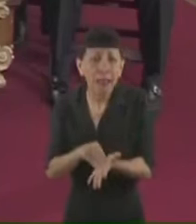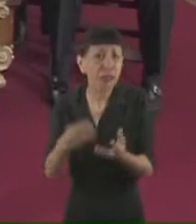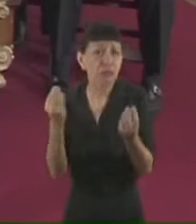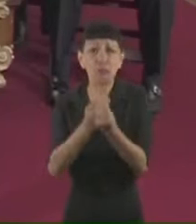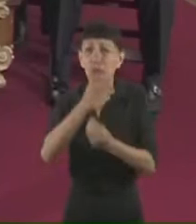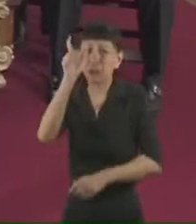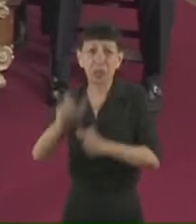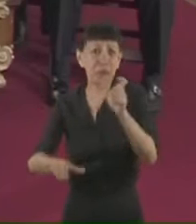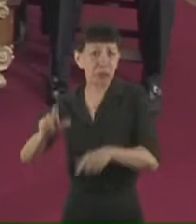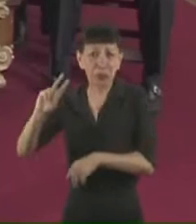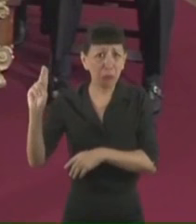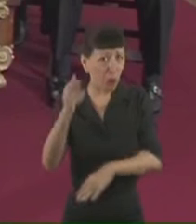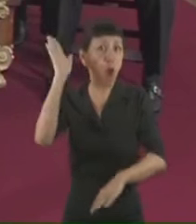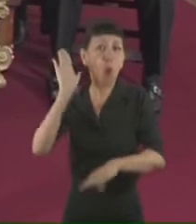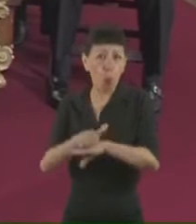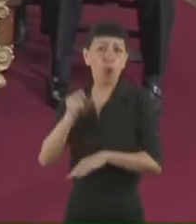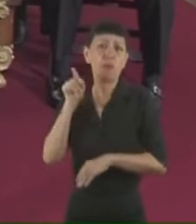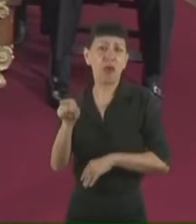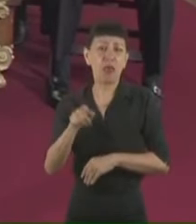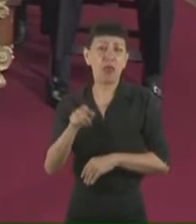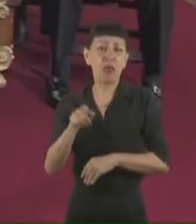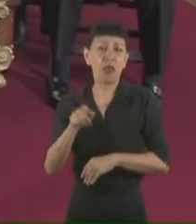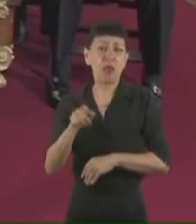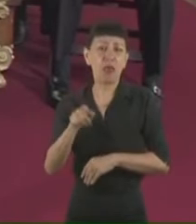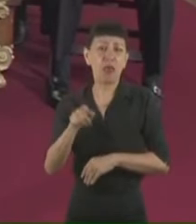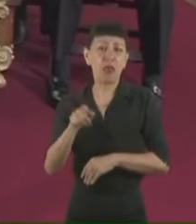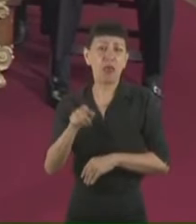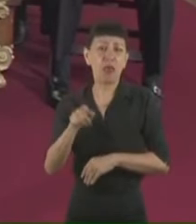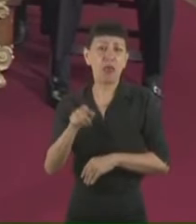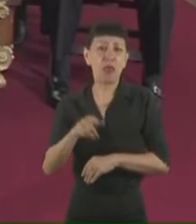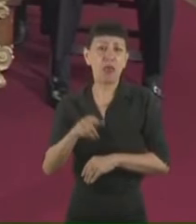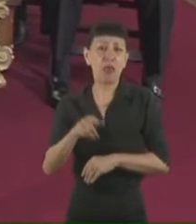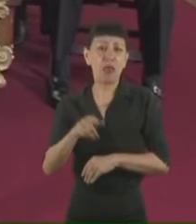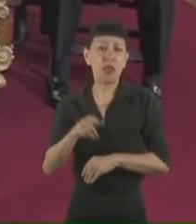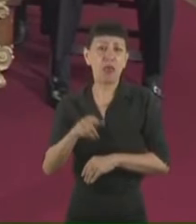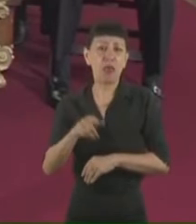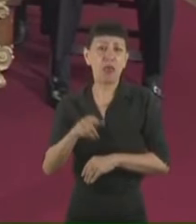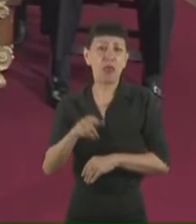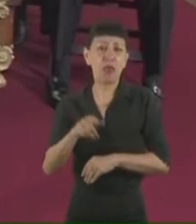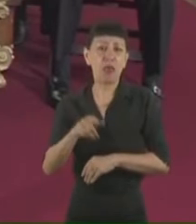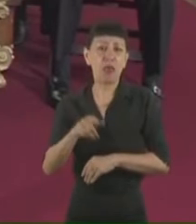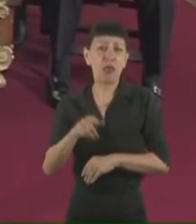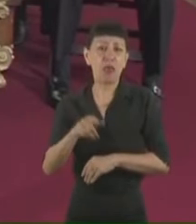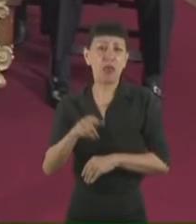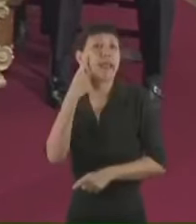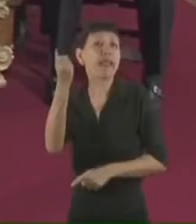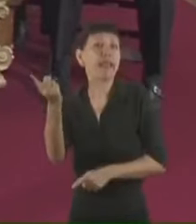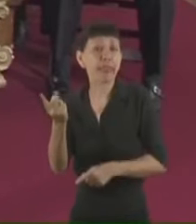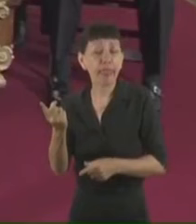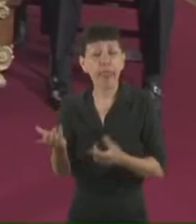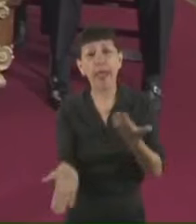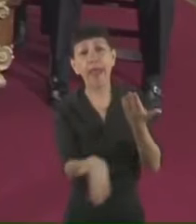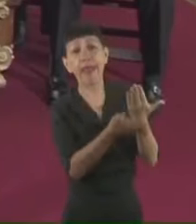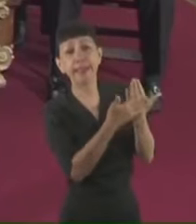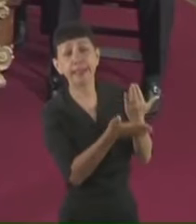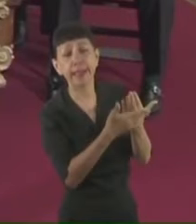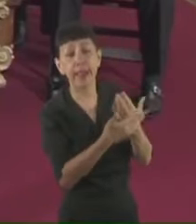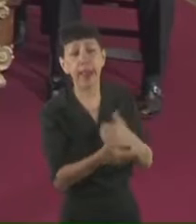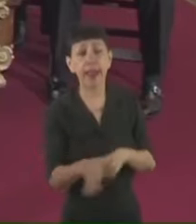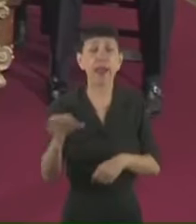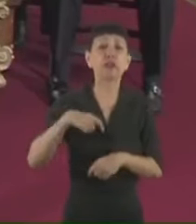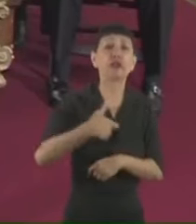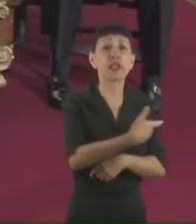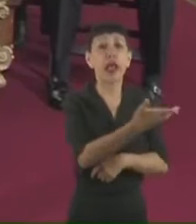seres humanos esa doctrina que algunos podrían llamar izquierda socialismo fascismo